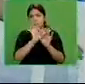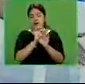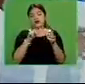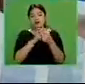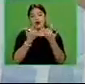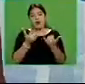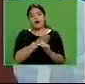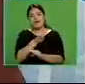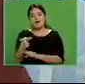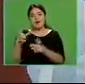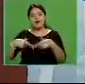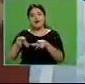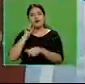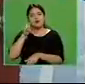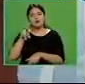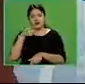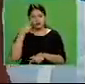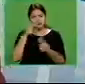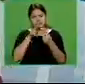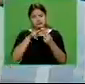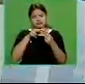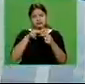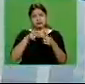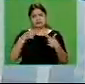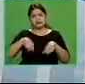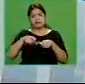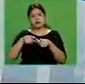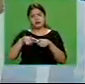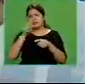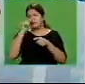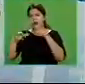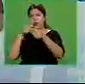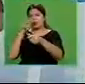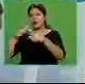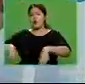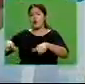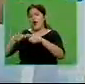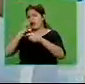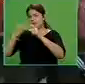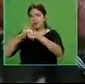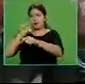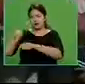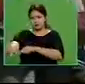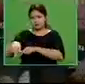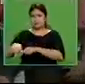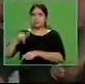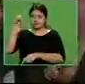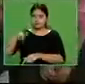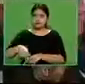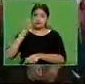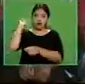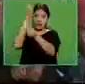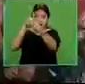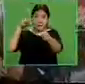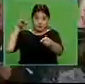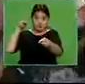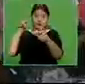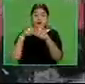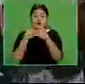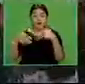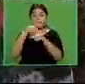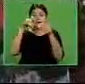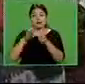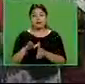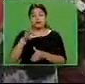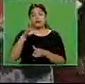vertedero. Ustedes conocen el problema del vertedero, de los desechos sólidos, aquí en el Amazonas. Bueno, el ministro Dante